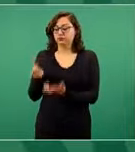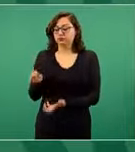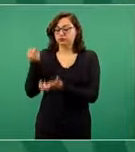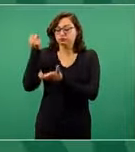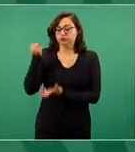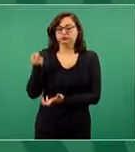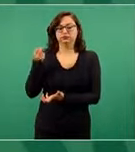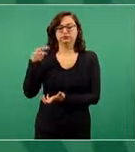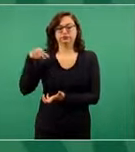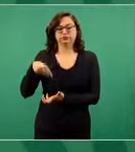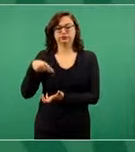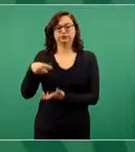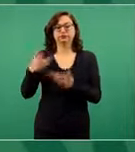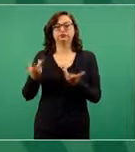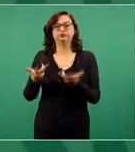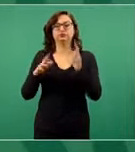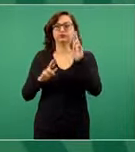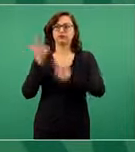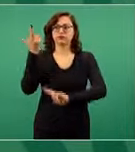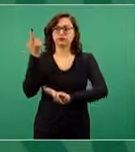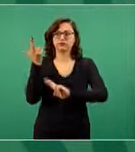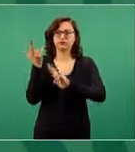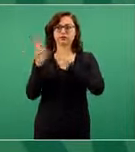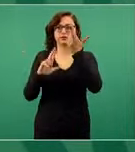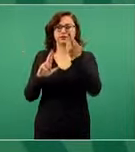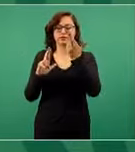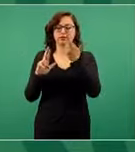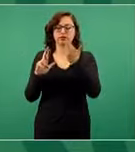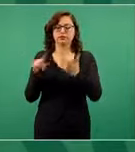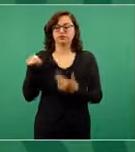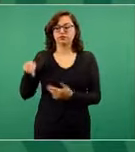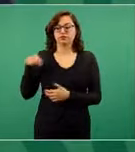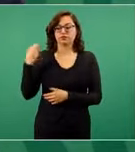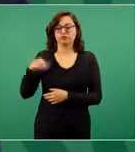que después de la revolución le pusieron un nombre feísimo: